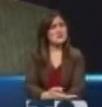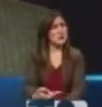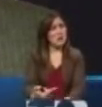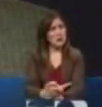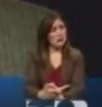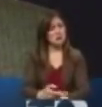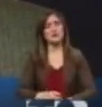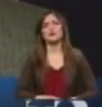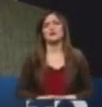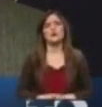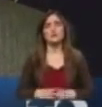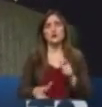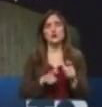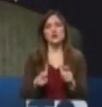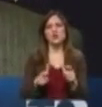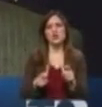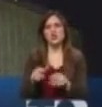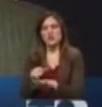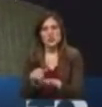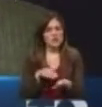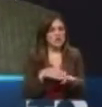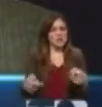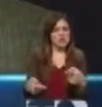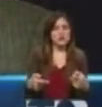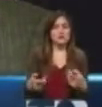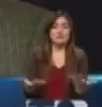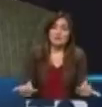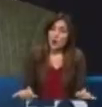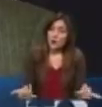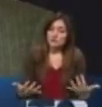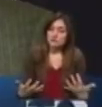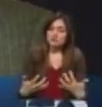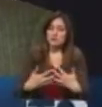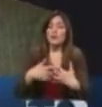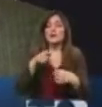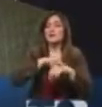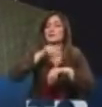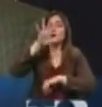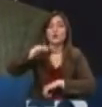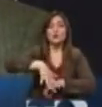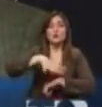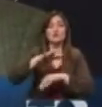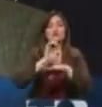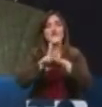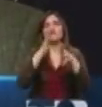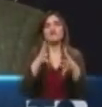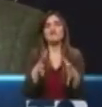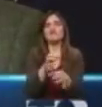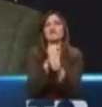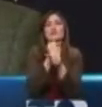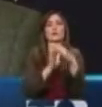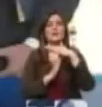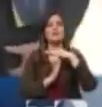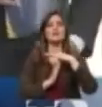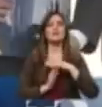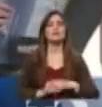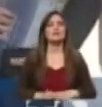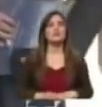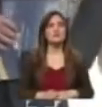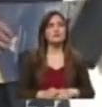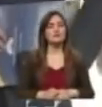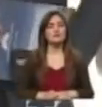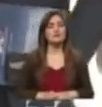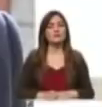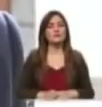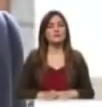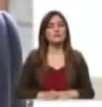terrible. La gente estaba polarizada. Miren ustedes, han transcurrido 5 meses y los ecuatorianos hemos recuperado la paz. La entrega